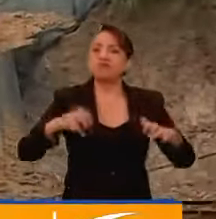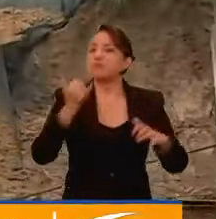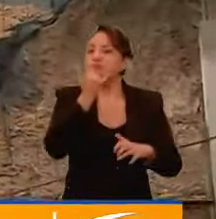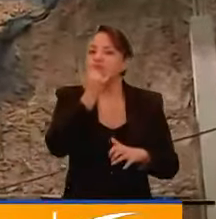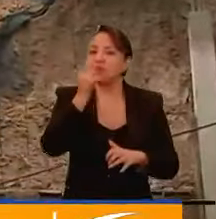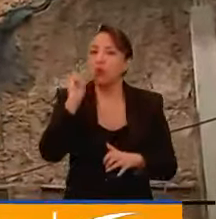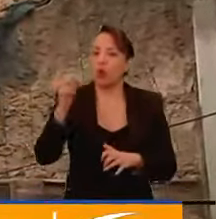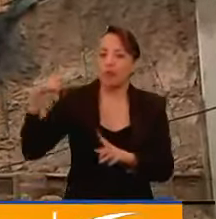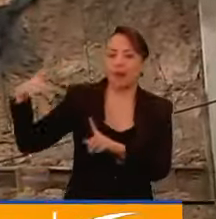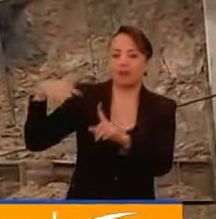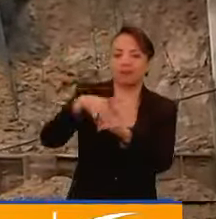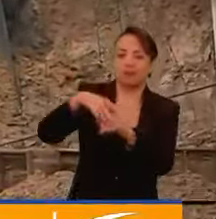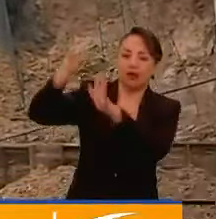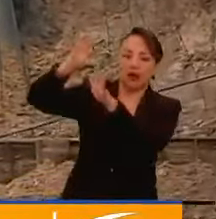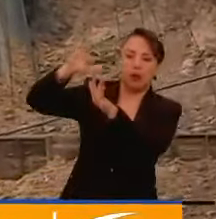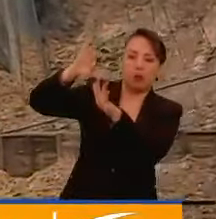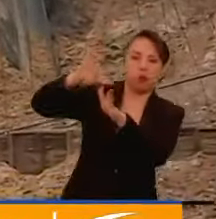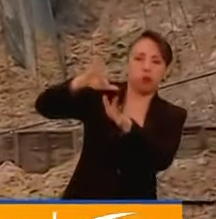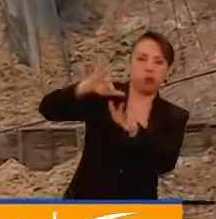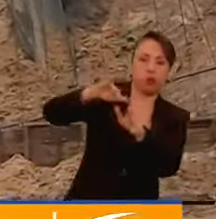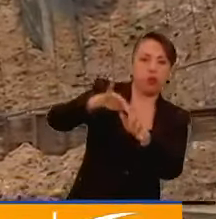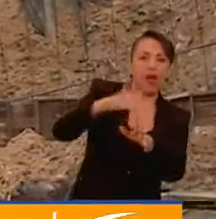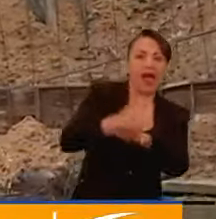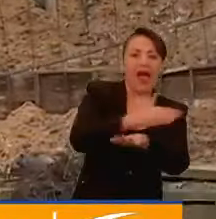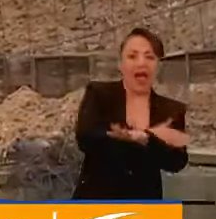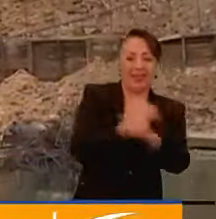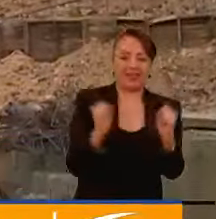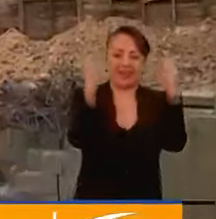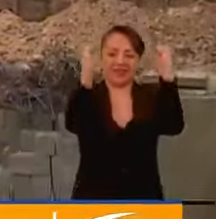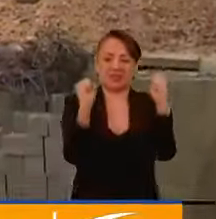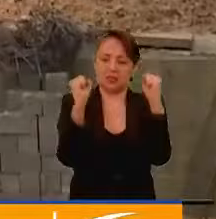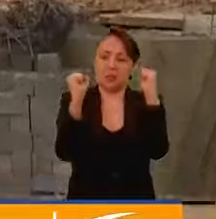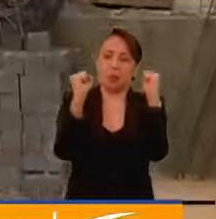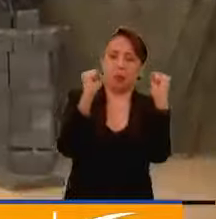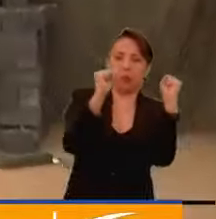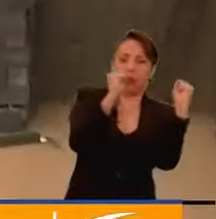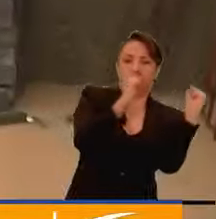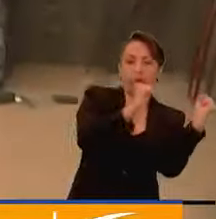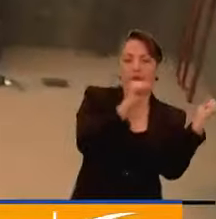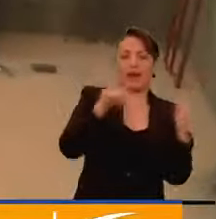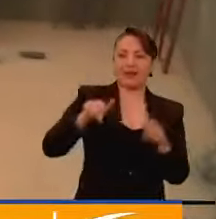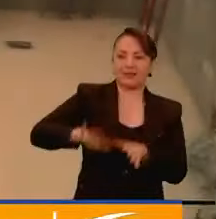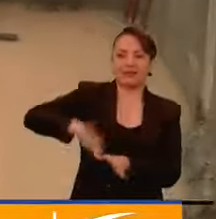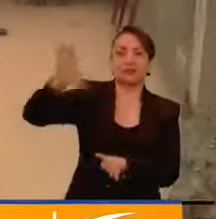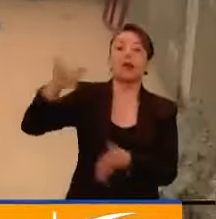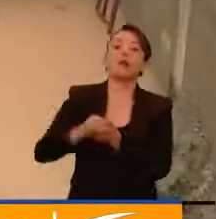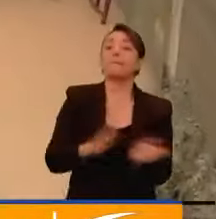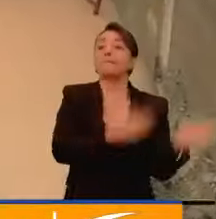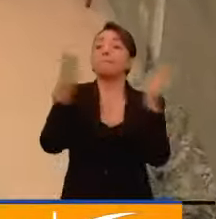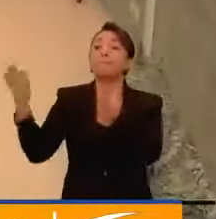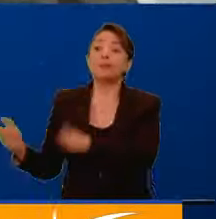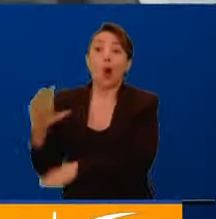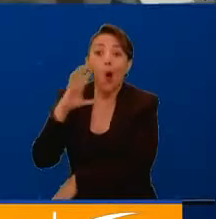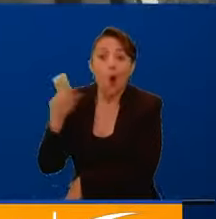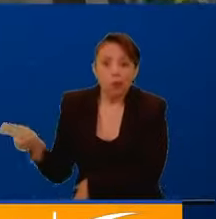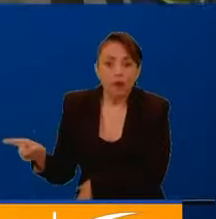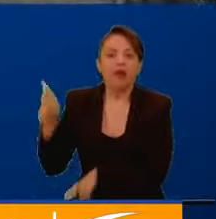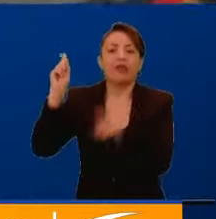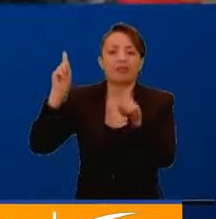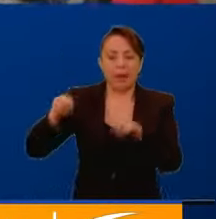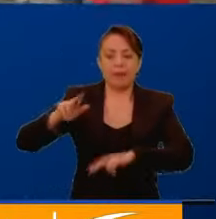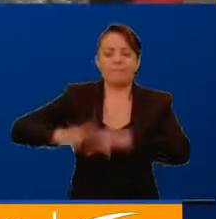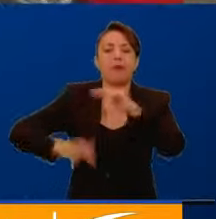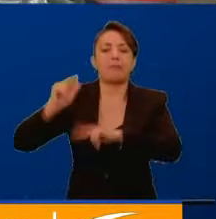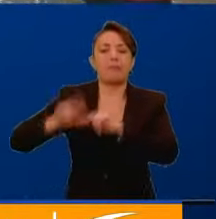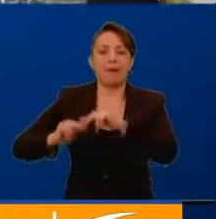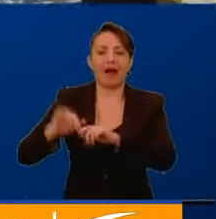totalmente la vivienda del material en el que está construido a este lado también están construyendo en ese momento un parqueadero que por